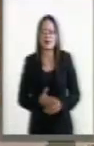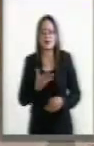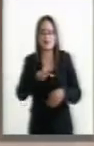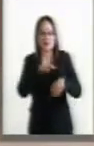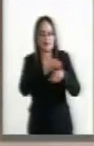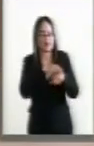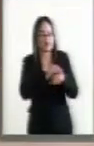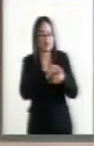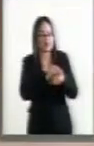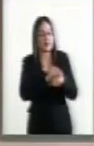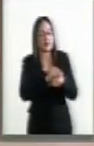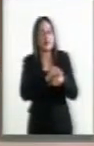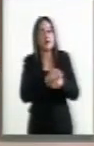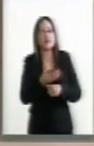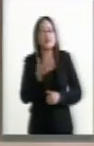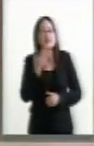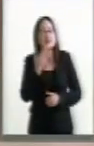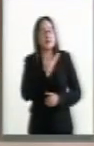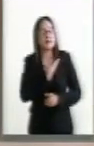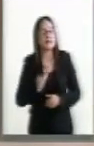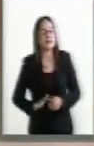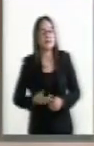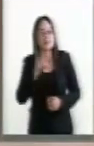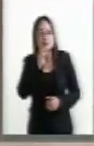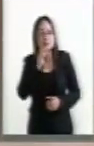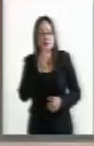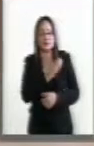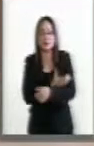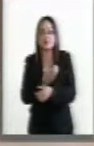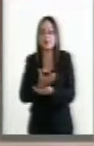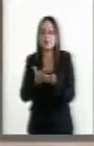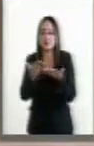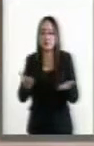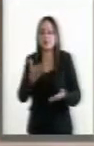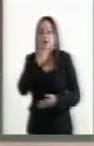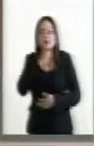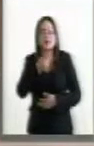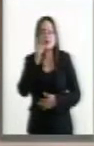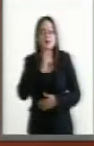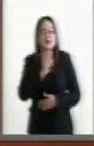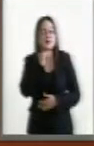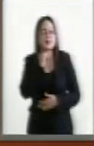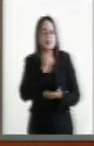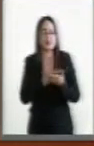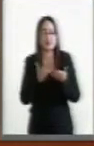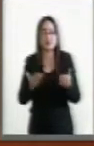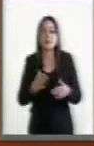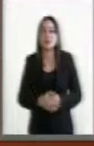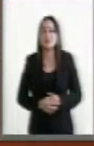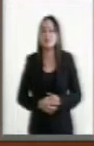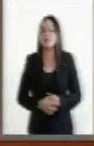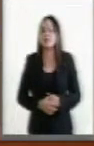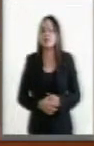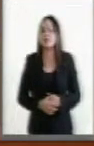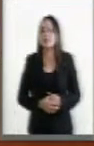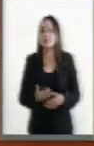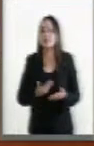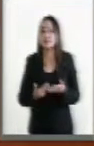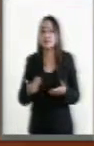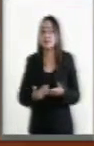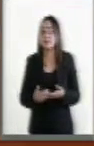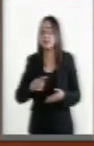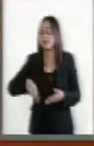Con su permiso, Presidenta, compañeras y compañeros senadores, hoy damos un